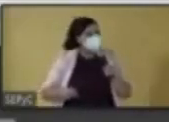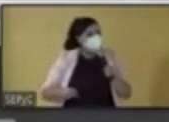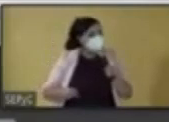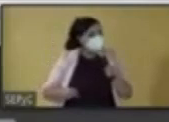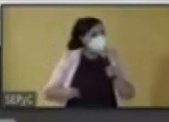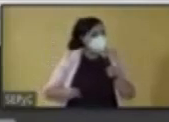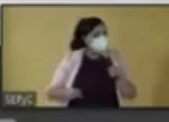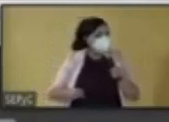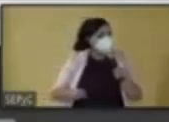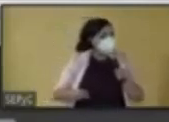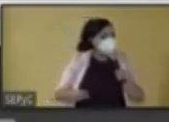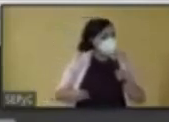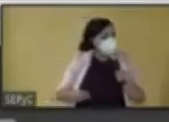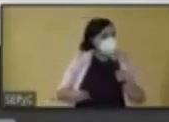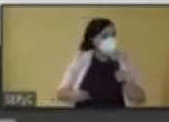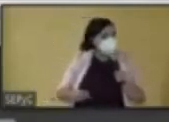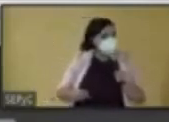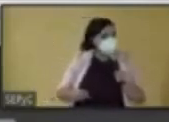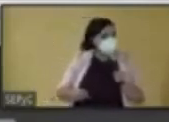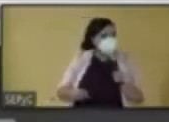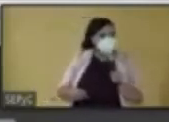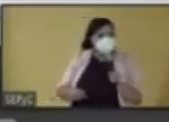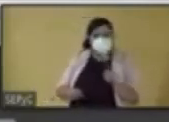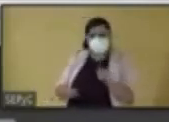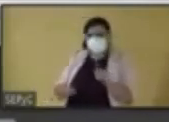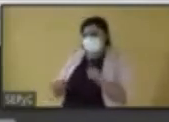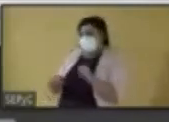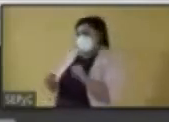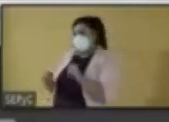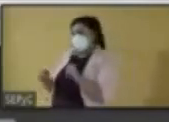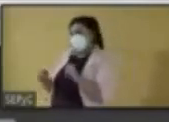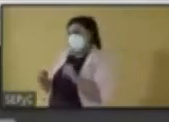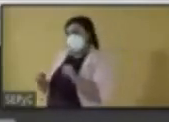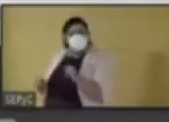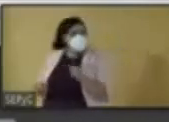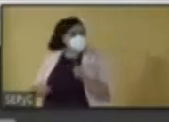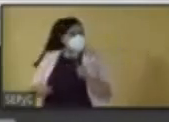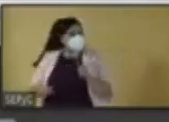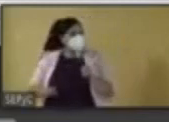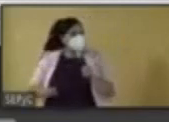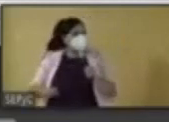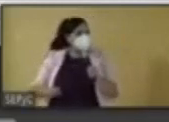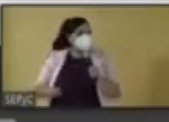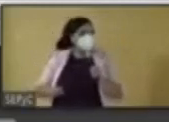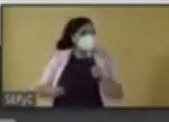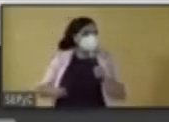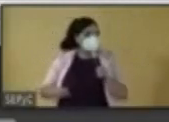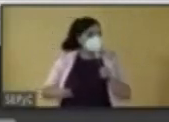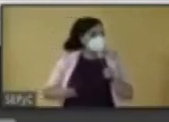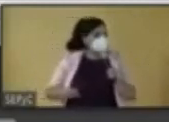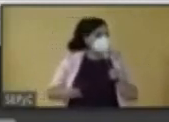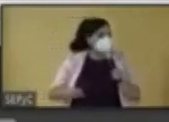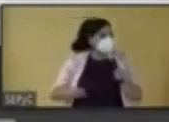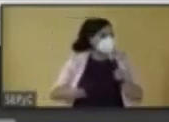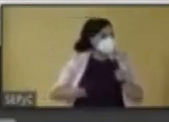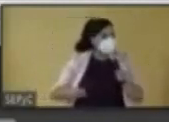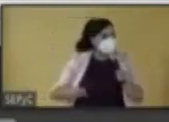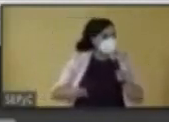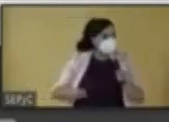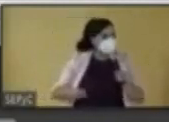y agregamos el RFC. El RFC lo podrán encontrar en las páginas de internet o en su caso en las